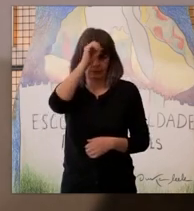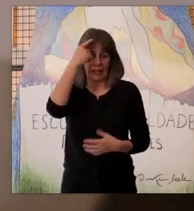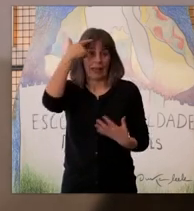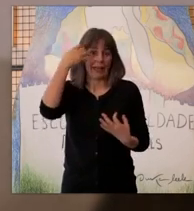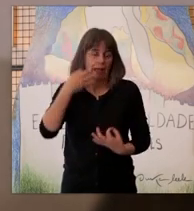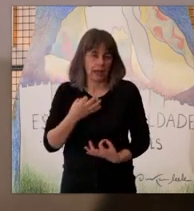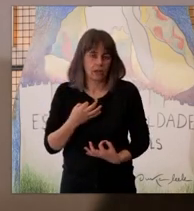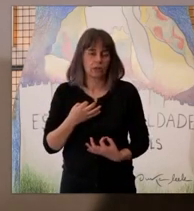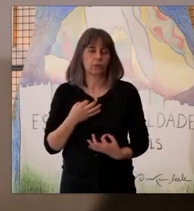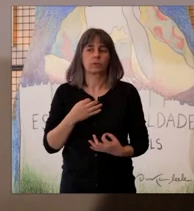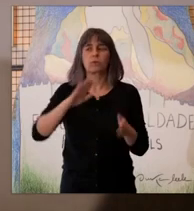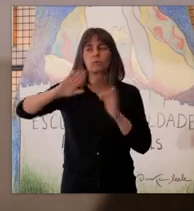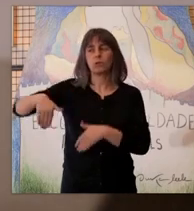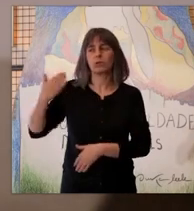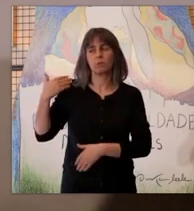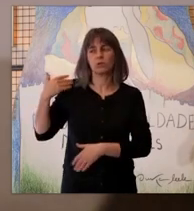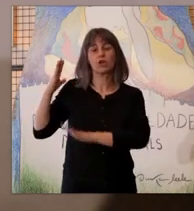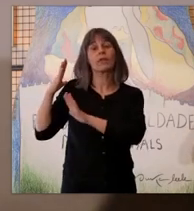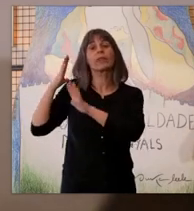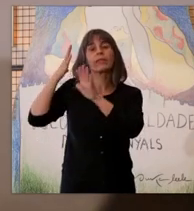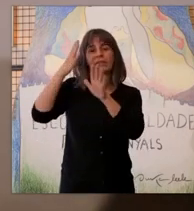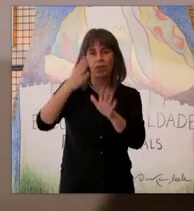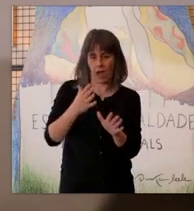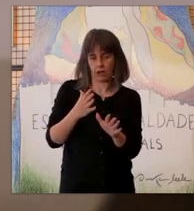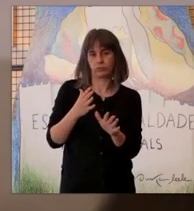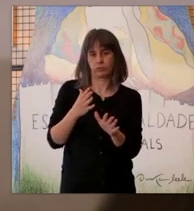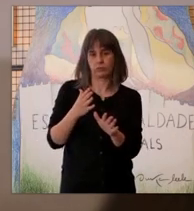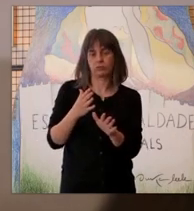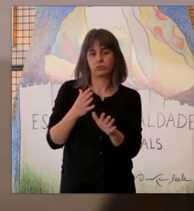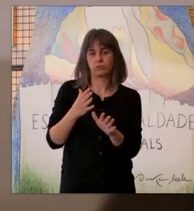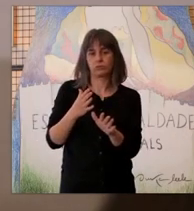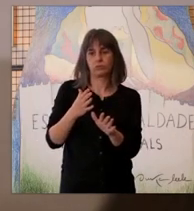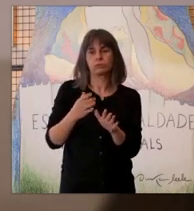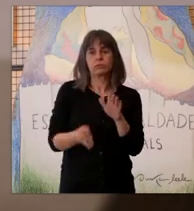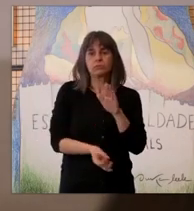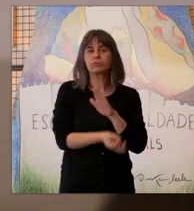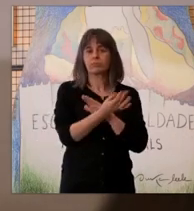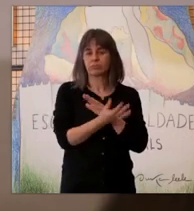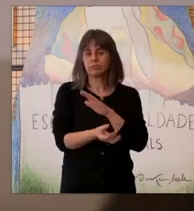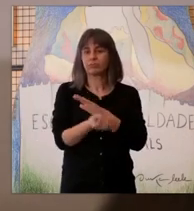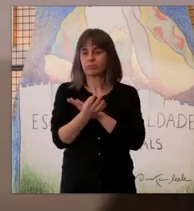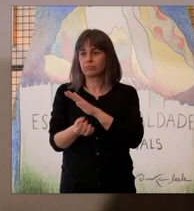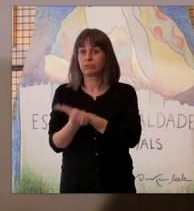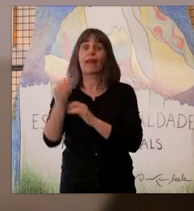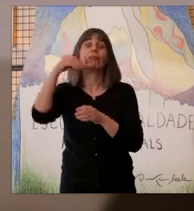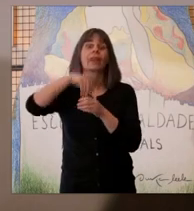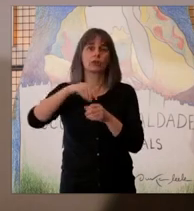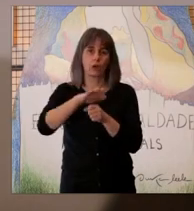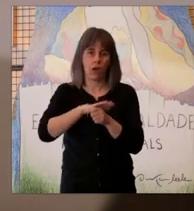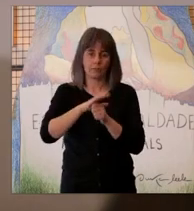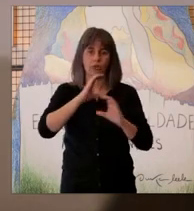en los últimos 10 años en la última década han aparecido en el ámbito de la comunicación